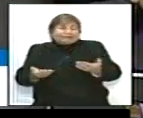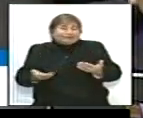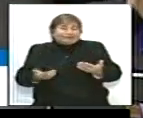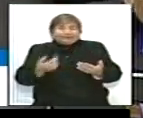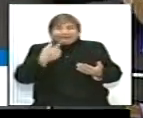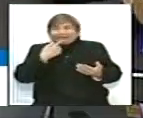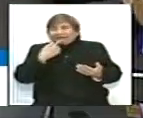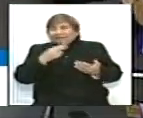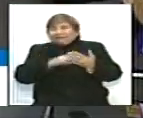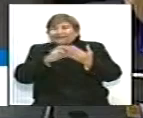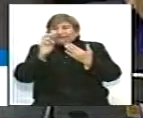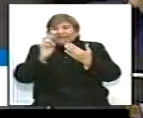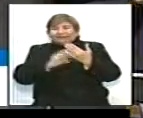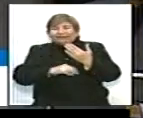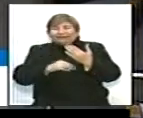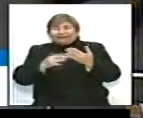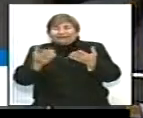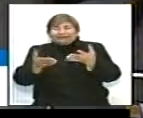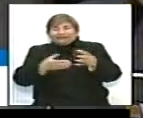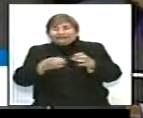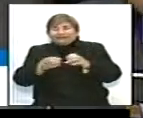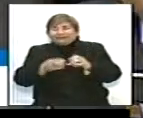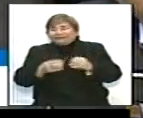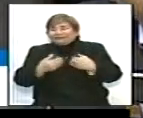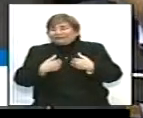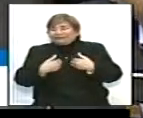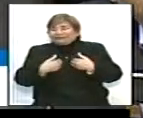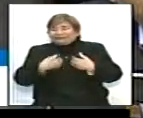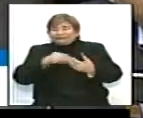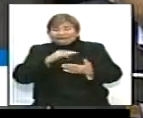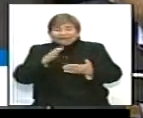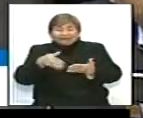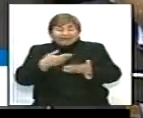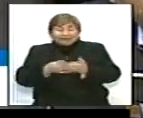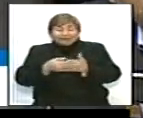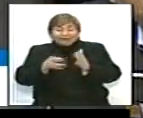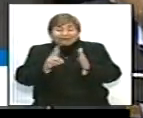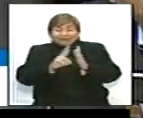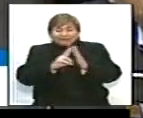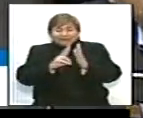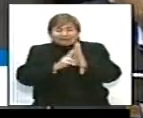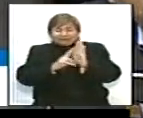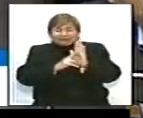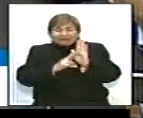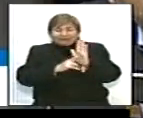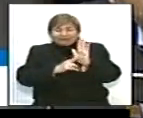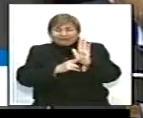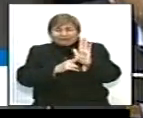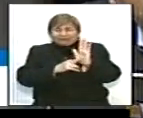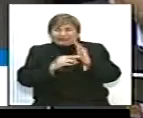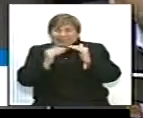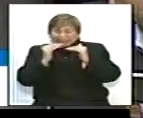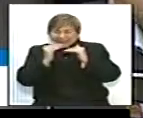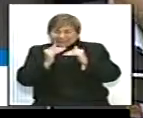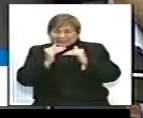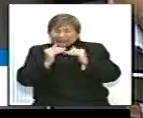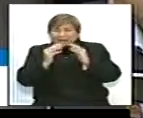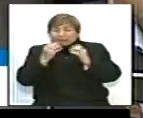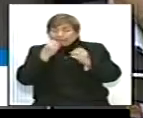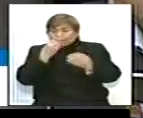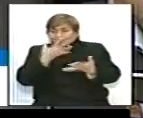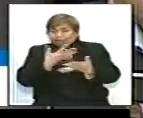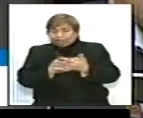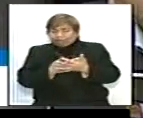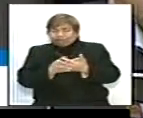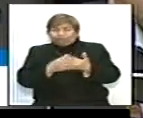este proyecto para el Ejecutivo tuvo todos los requisitos mínimos para que sea un proyecto